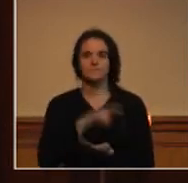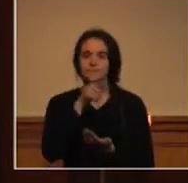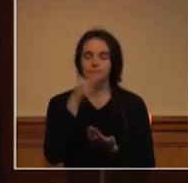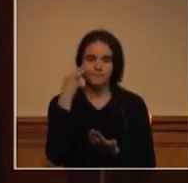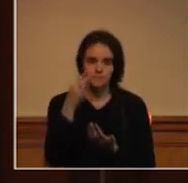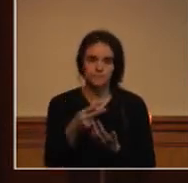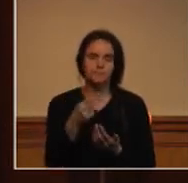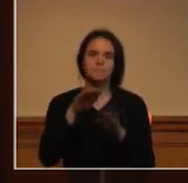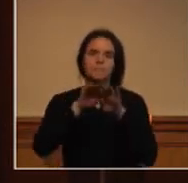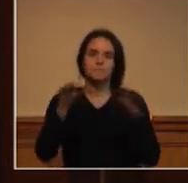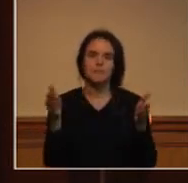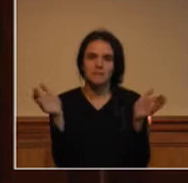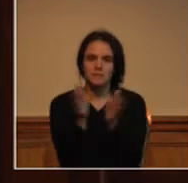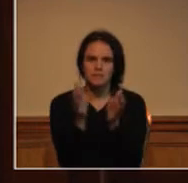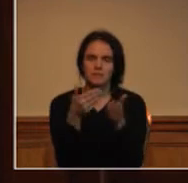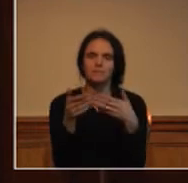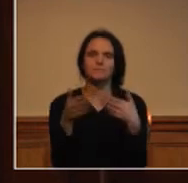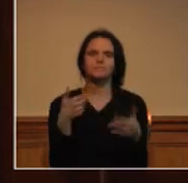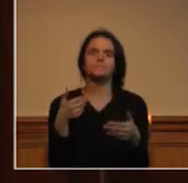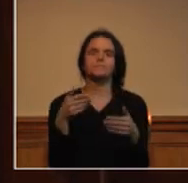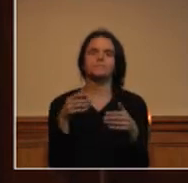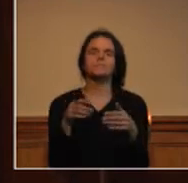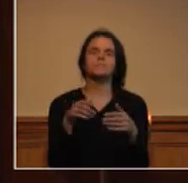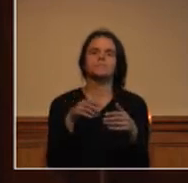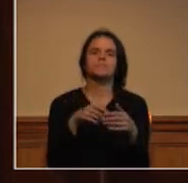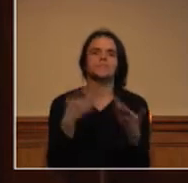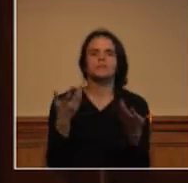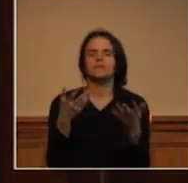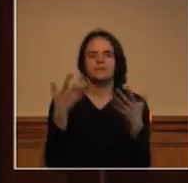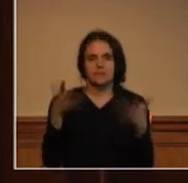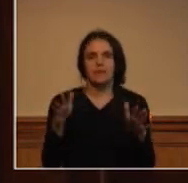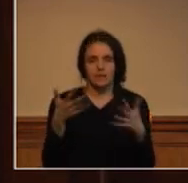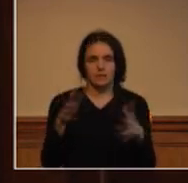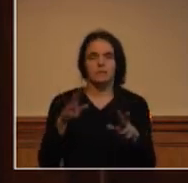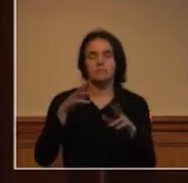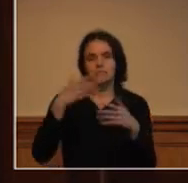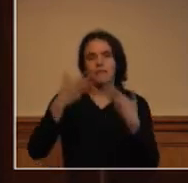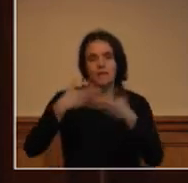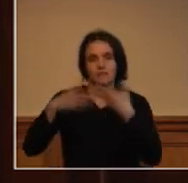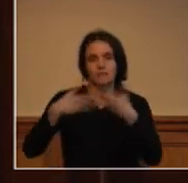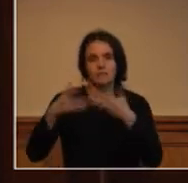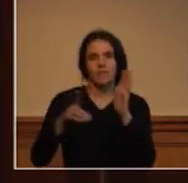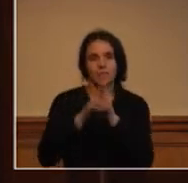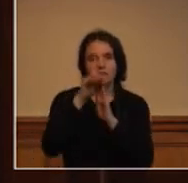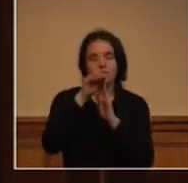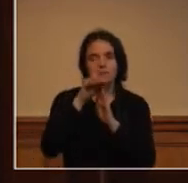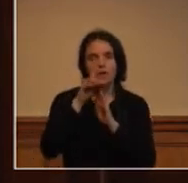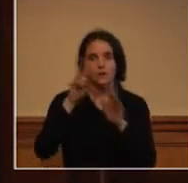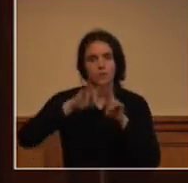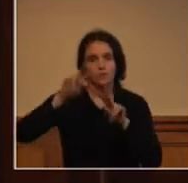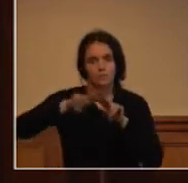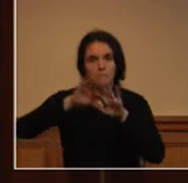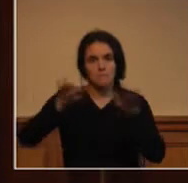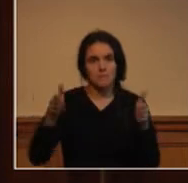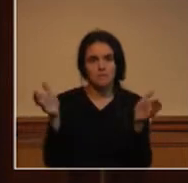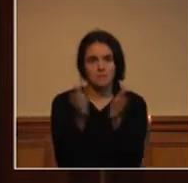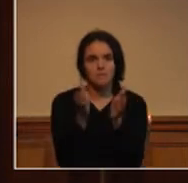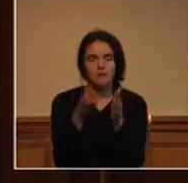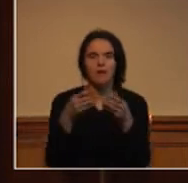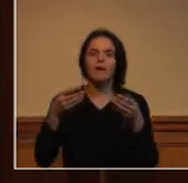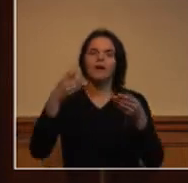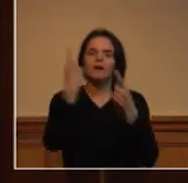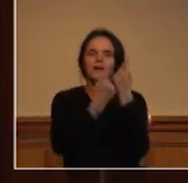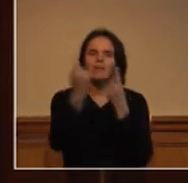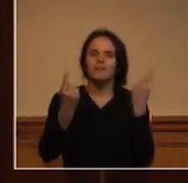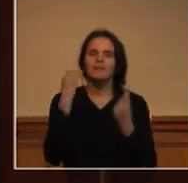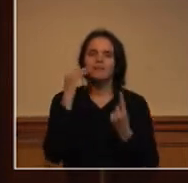Ya con la mesita, en una fase prototípica desarrollada bastante avanzada, se midió a cada niño